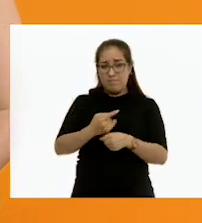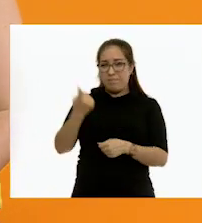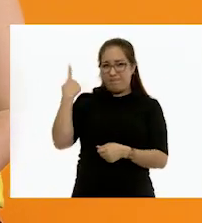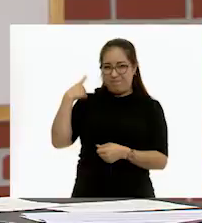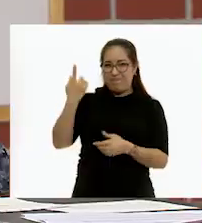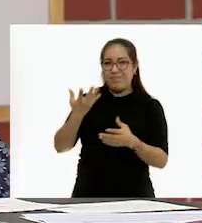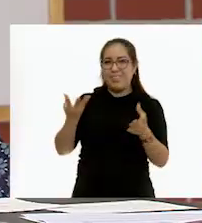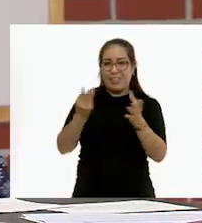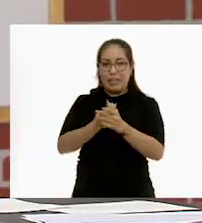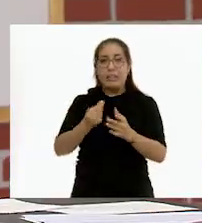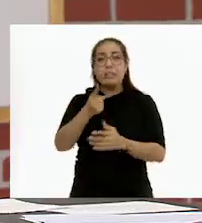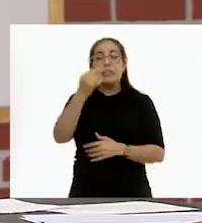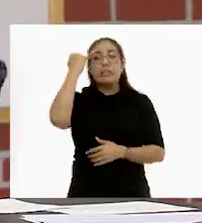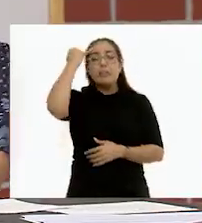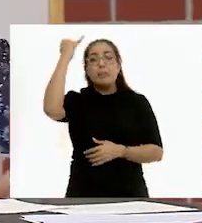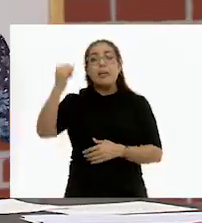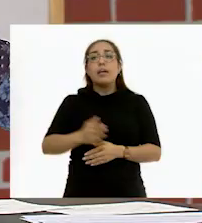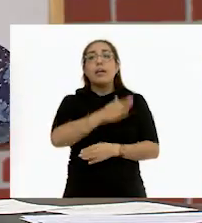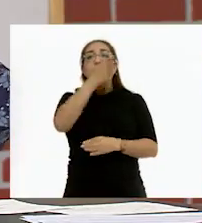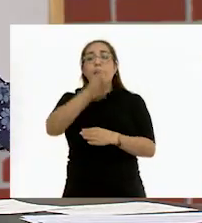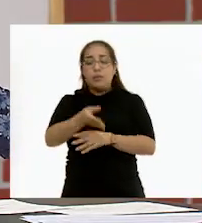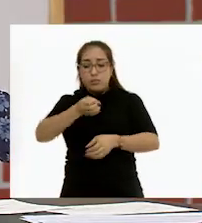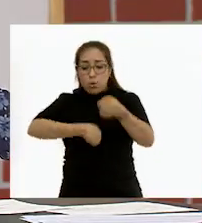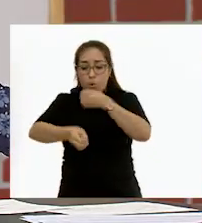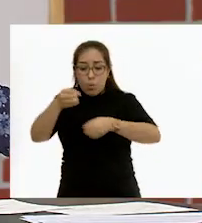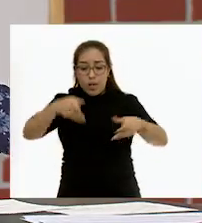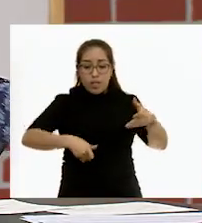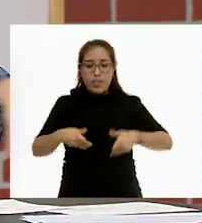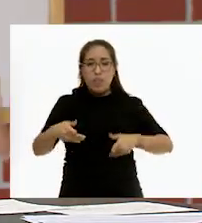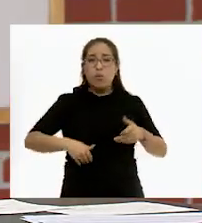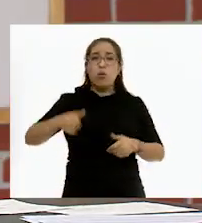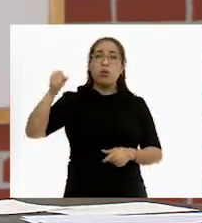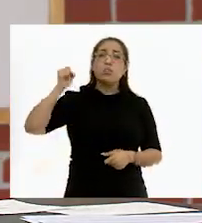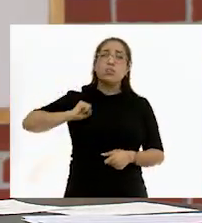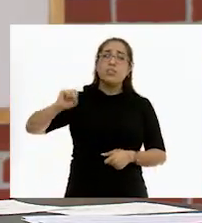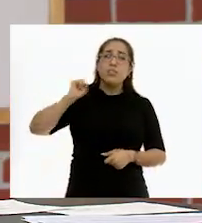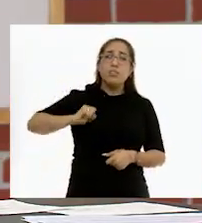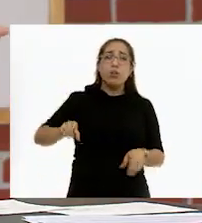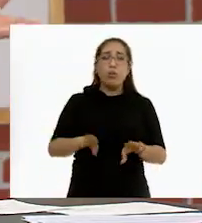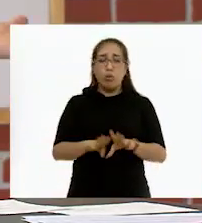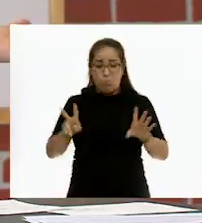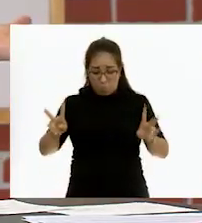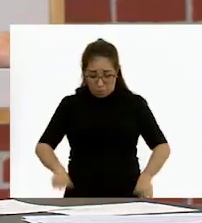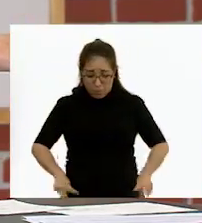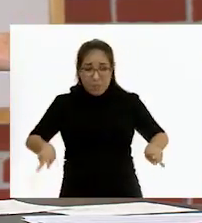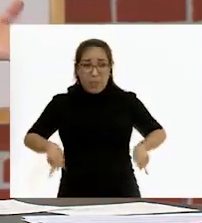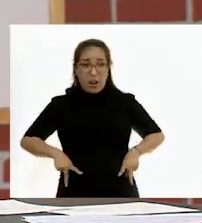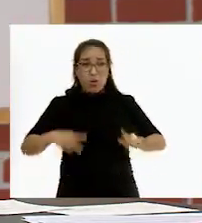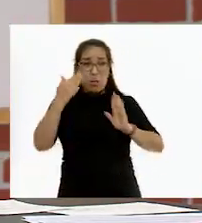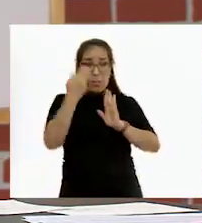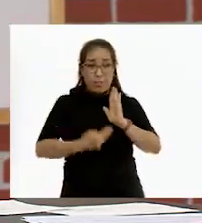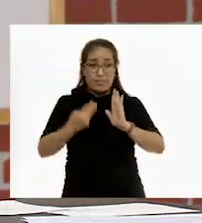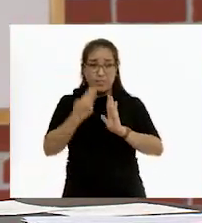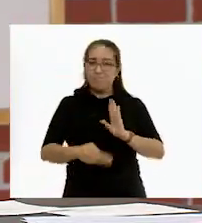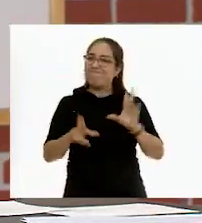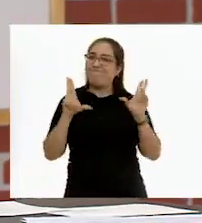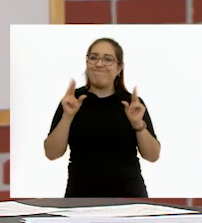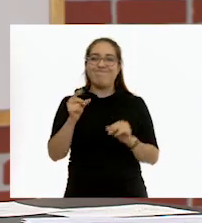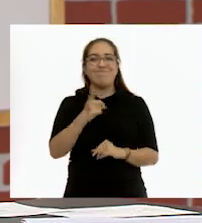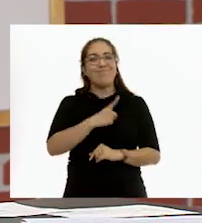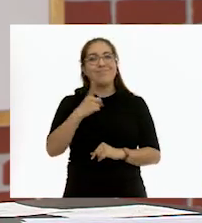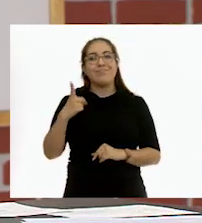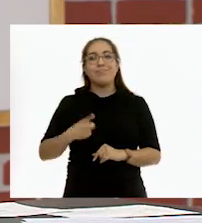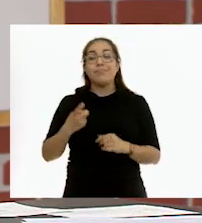comenté, imagínate que vas a hacer una obra del siglo pasado y te vas en jeans, pues nada que ver, ¿verdad? Tienes que